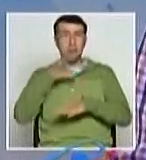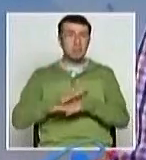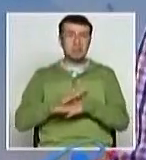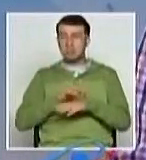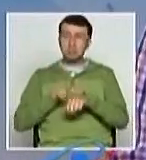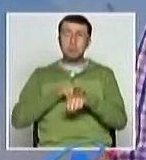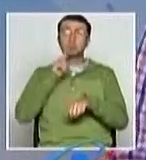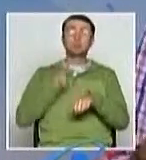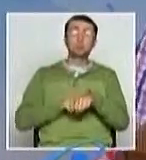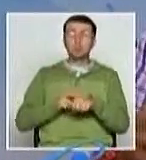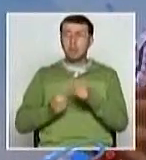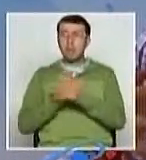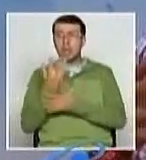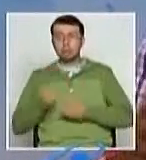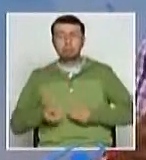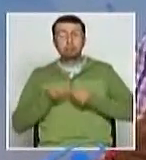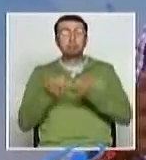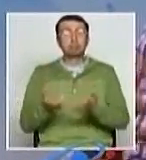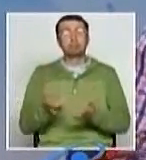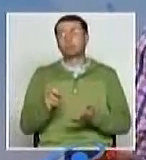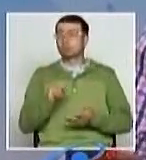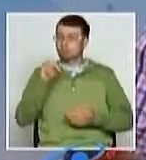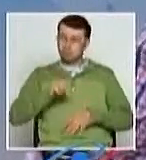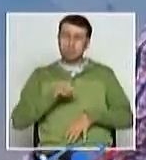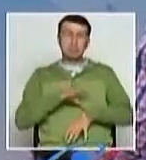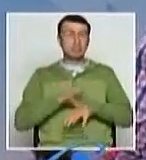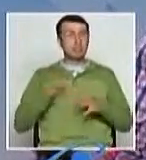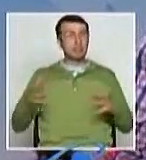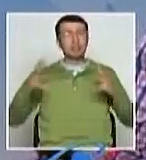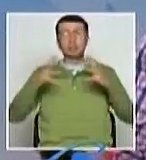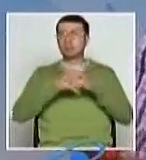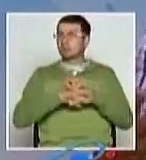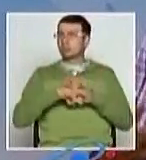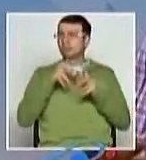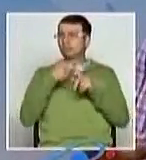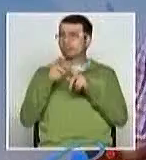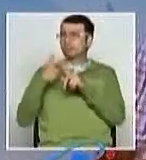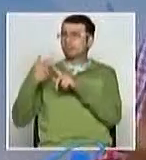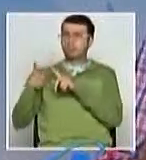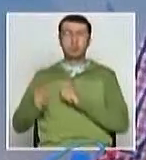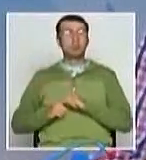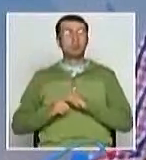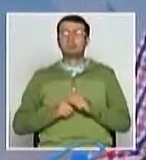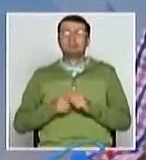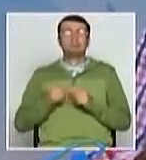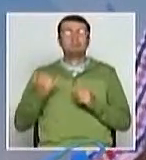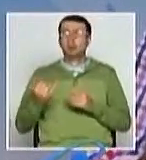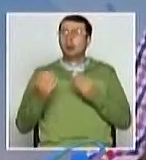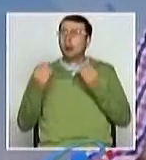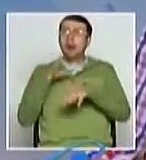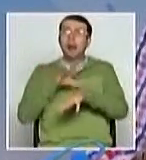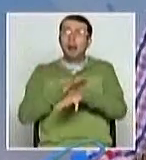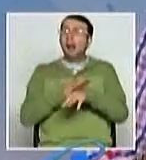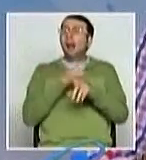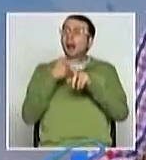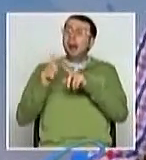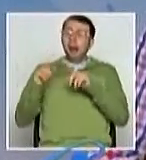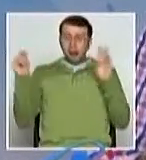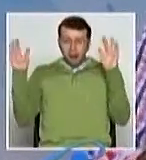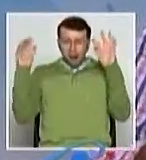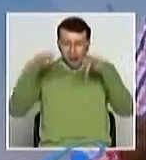naturismo Este es un programa de Medicina integral holística biológica es un un un programa